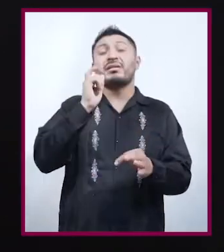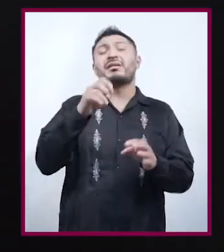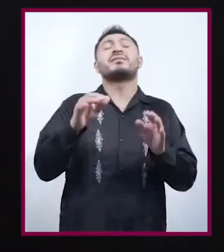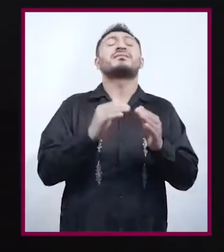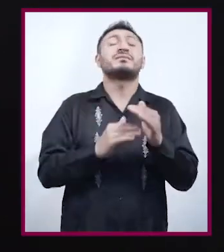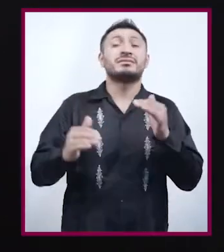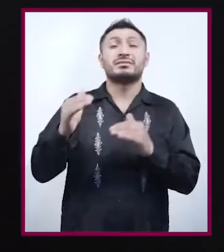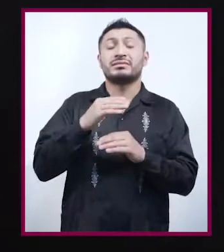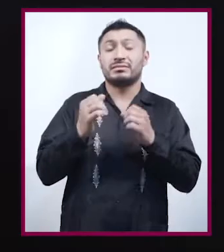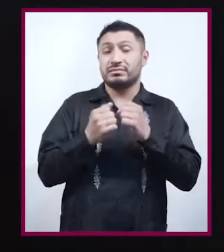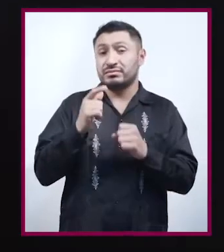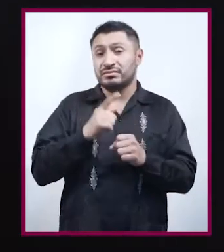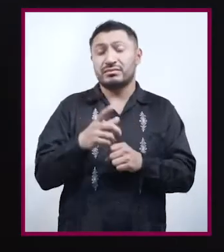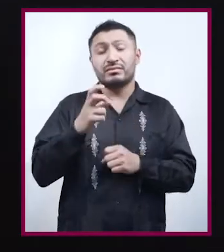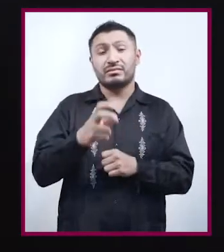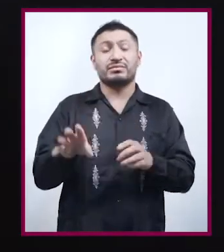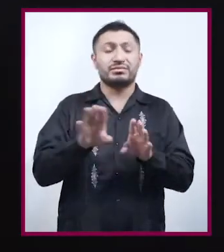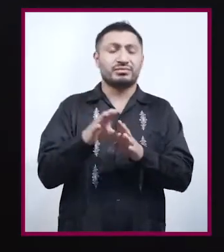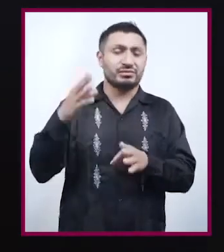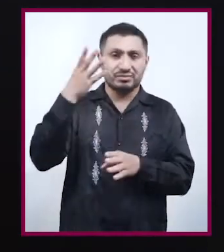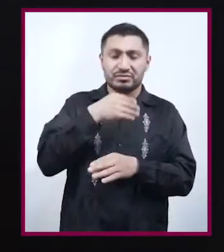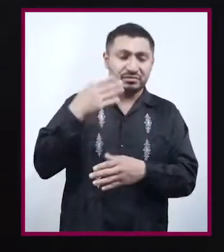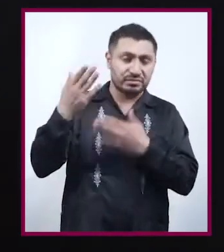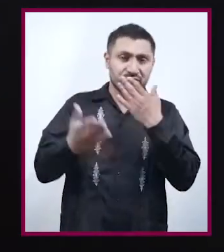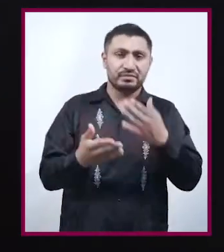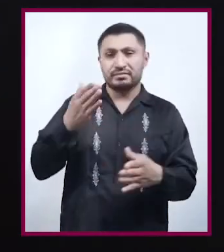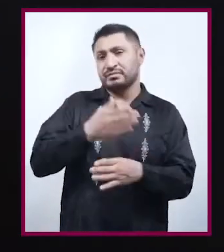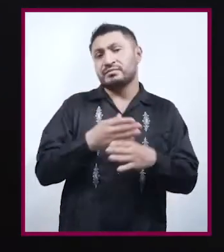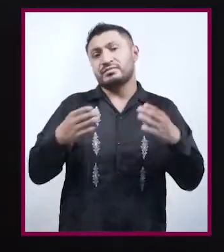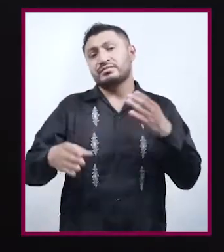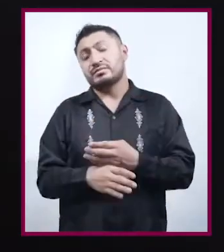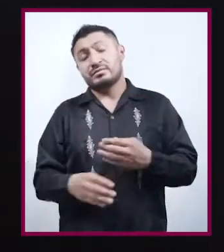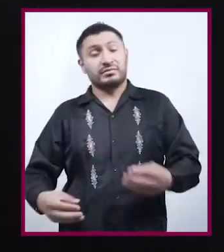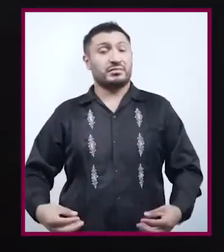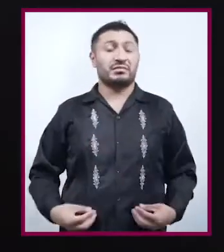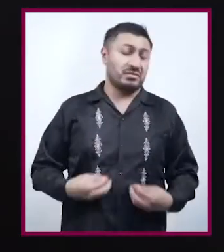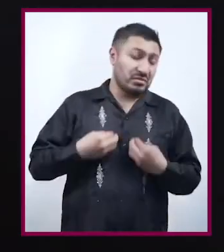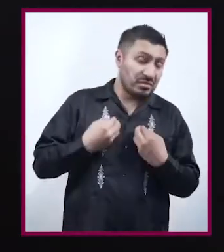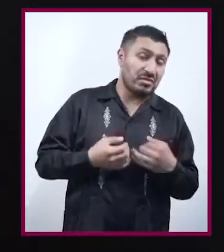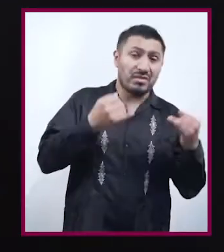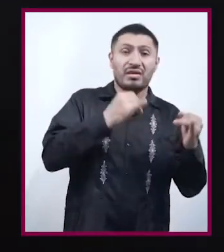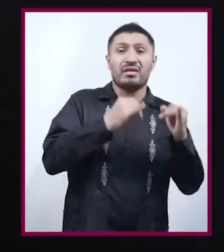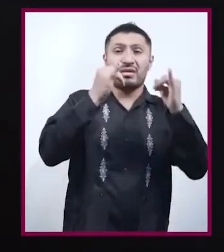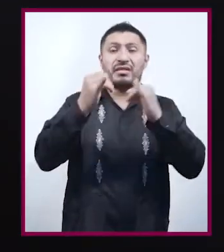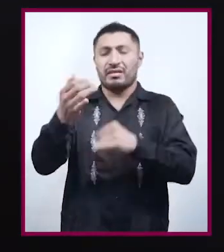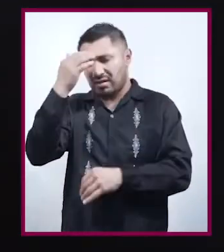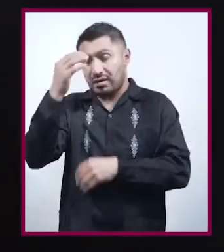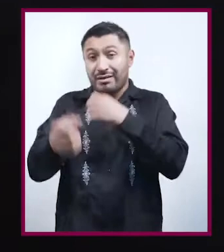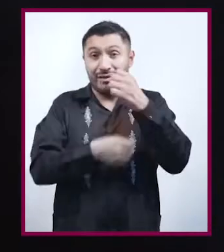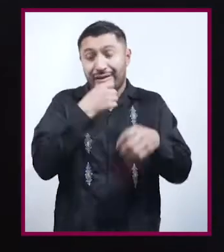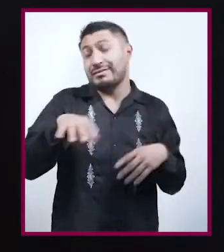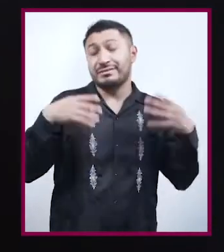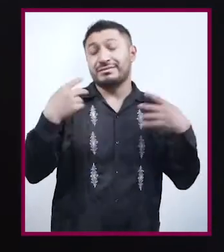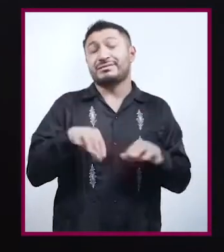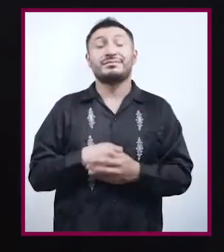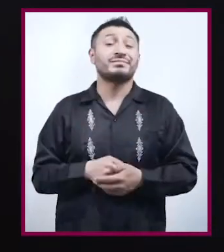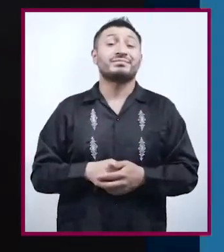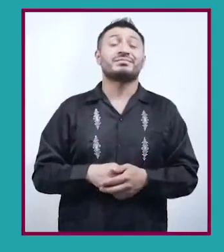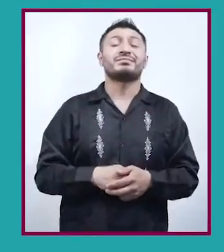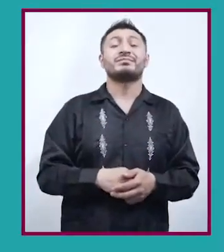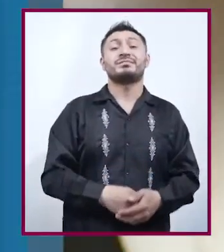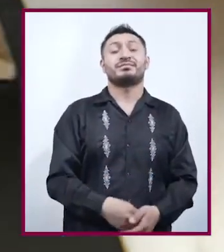cumple una función social. Es lo padre de estudiar objetos y gustos de la vida individual. Se entera uno de muchos